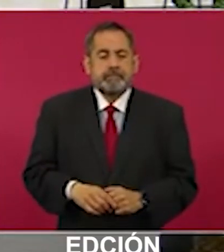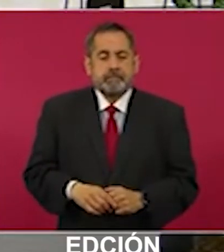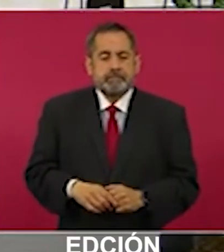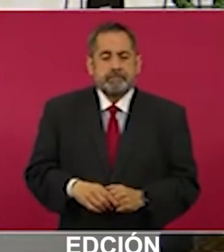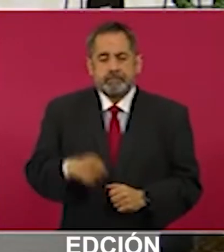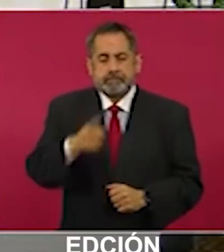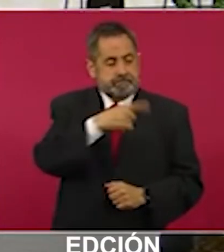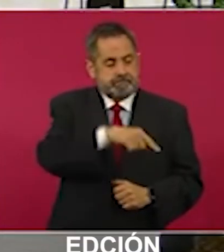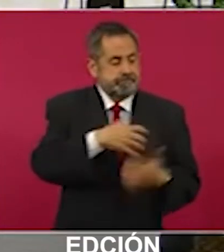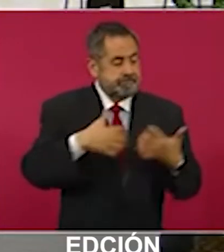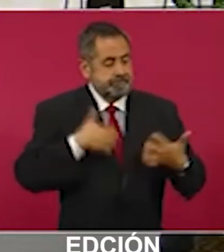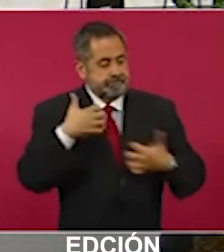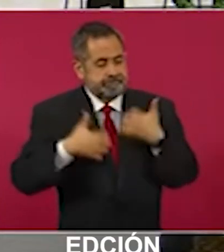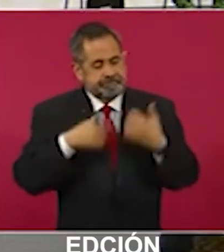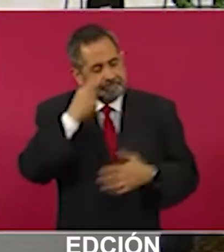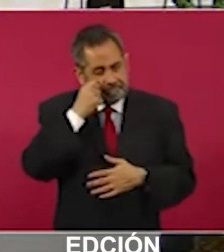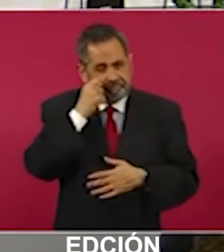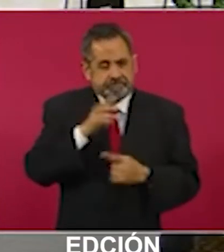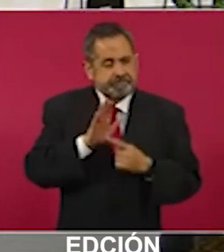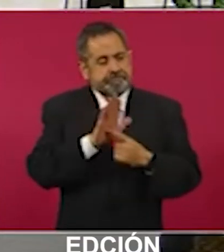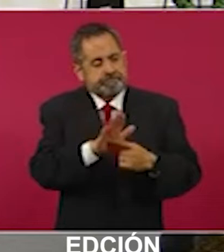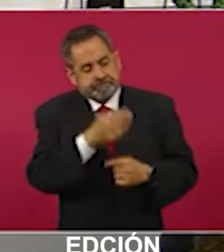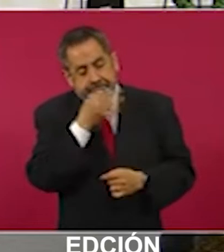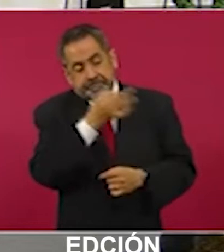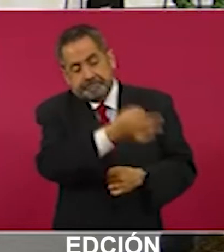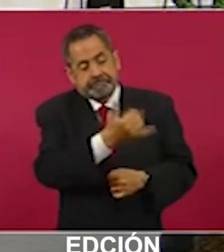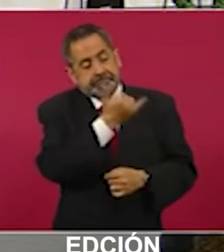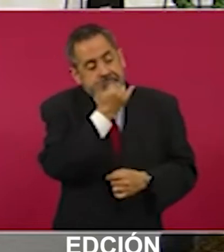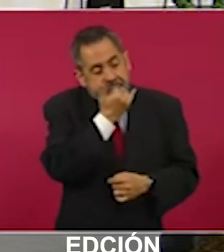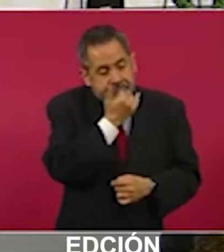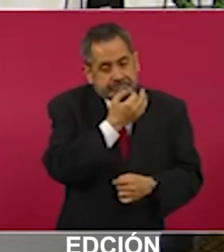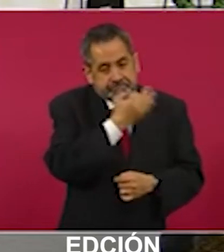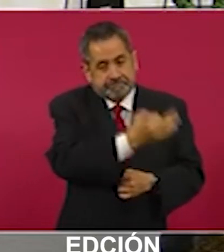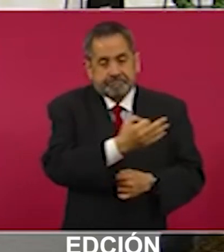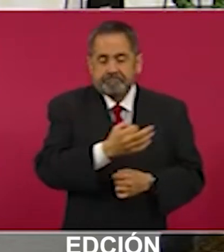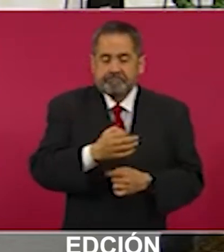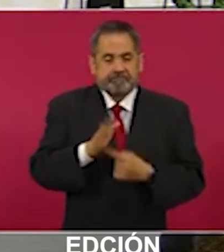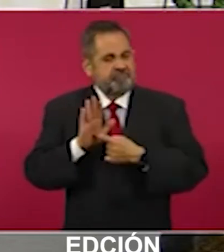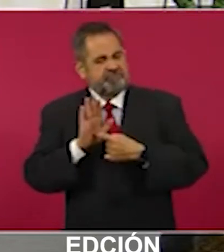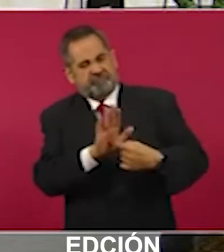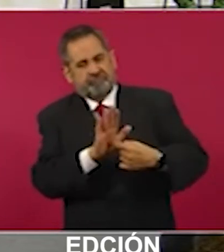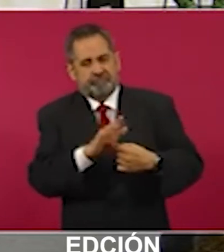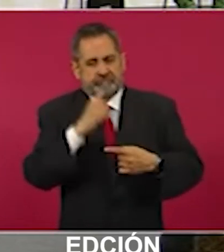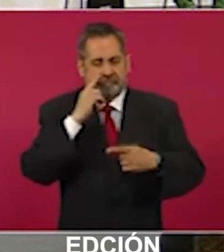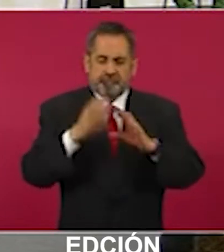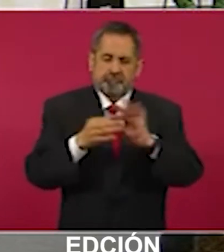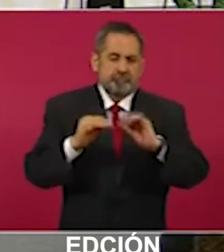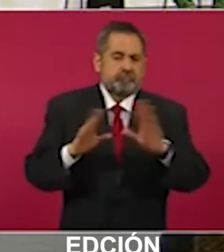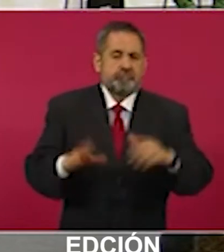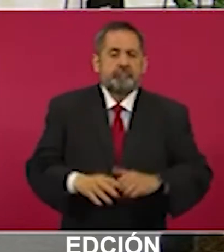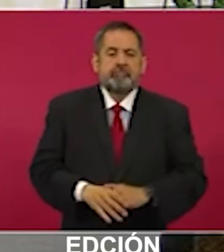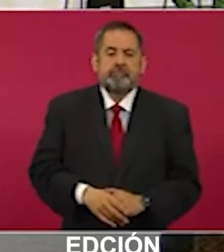les dé coraje, ofrecemos disculpa por anticipado,